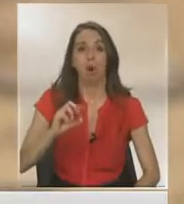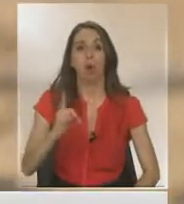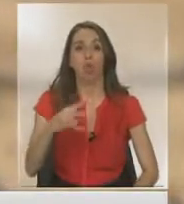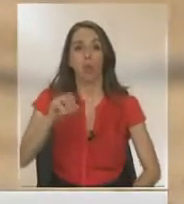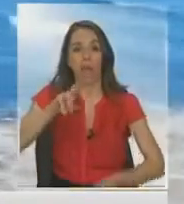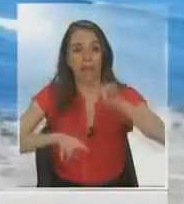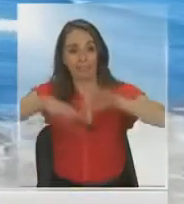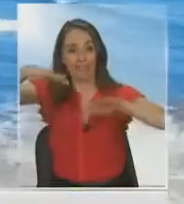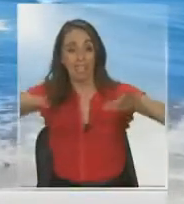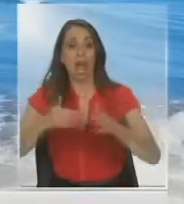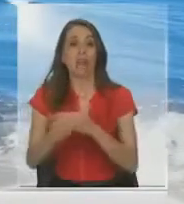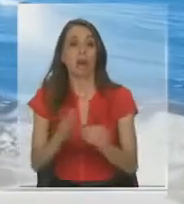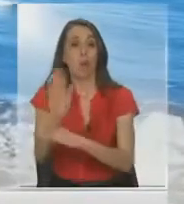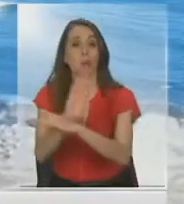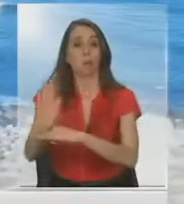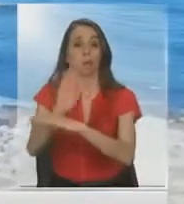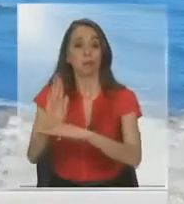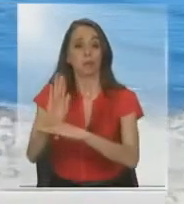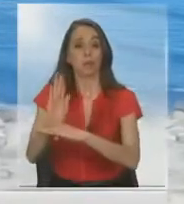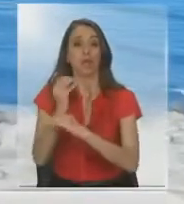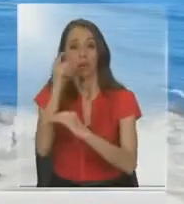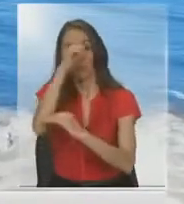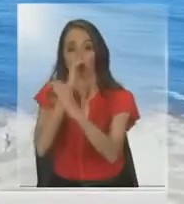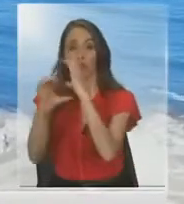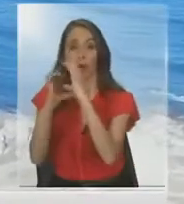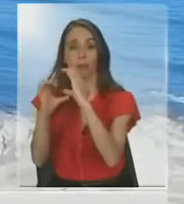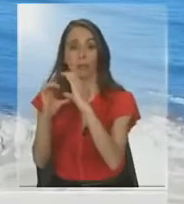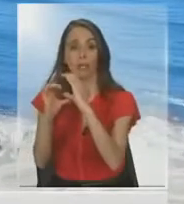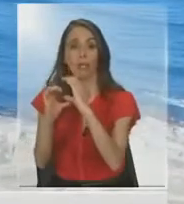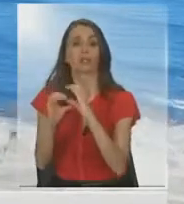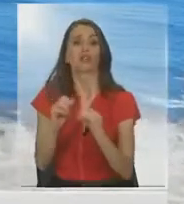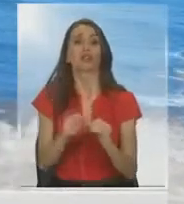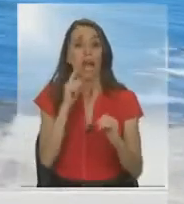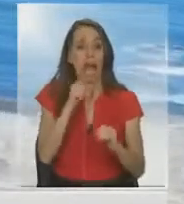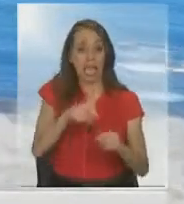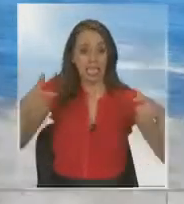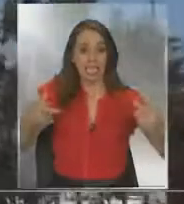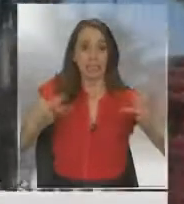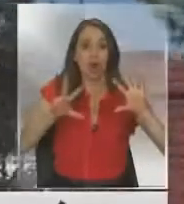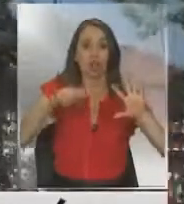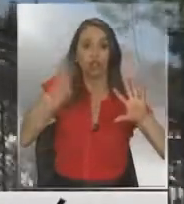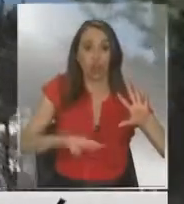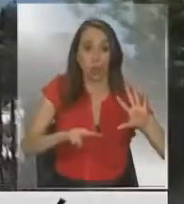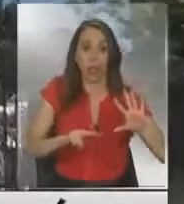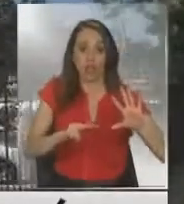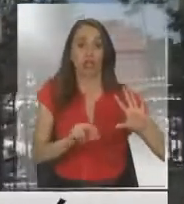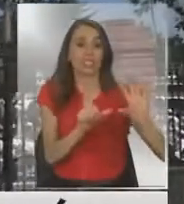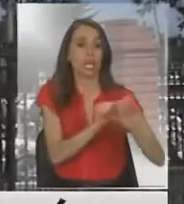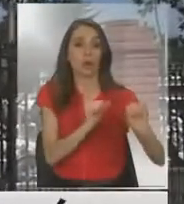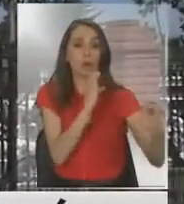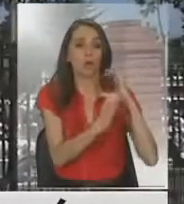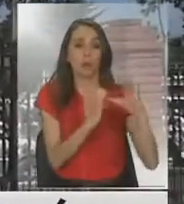Sin embargo, se encuentra estancada por la difícil comunicación con 6 de los 8 propietarios del sector. En tanto, la